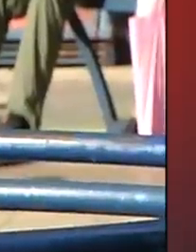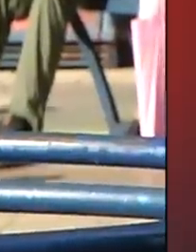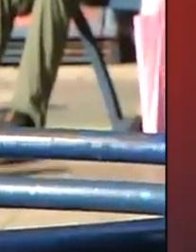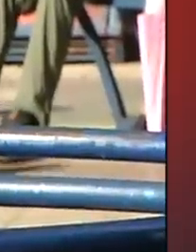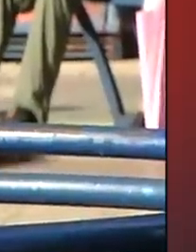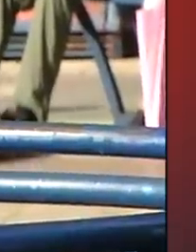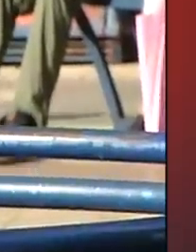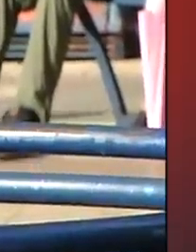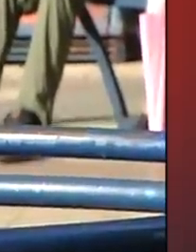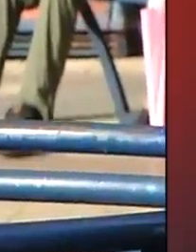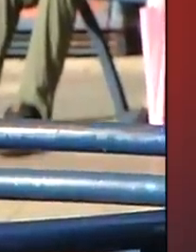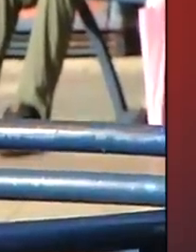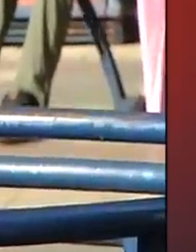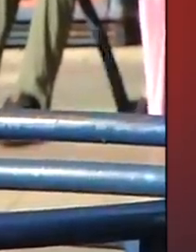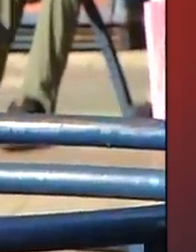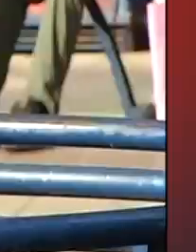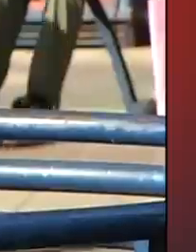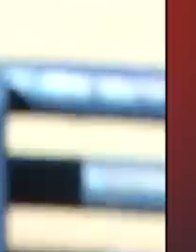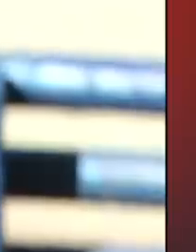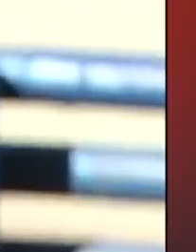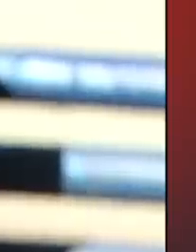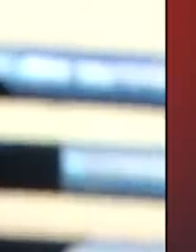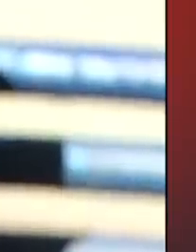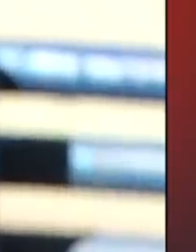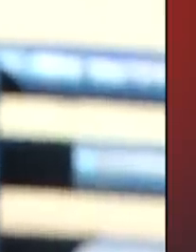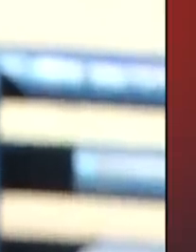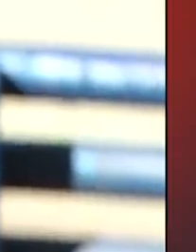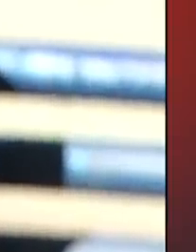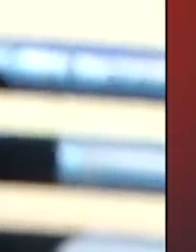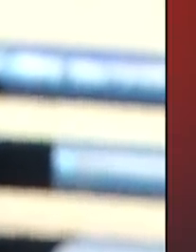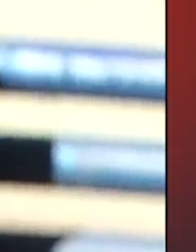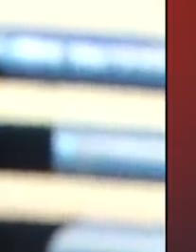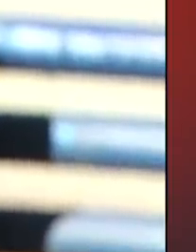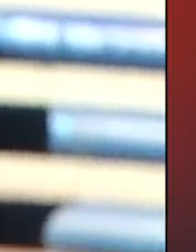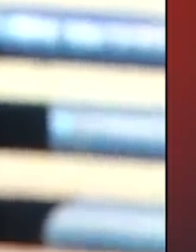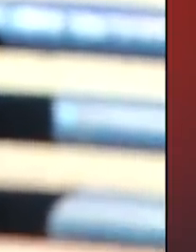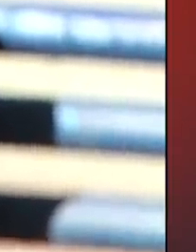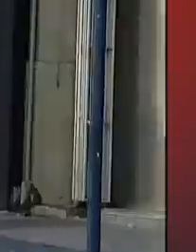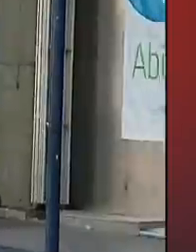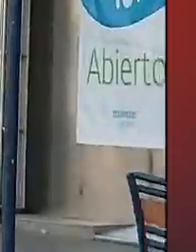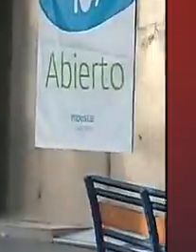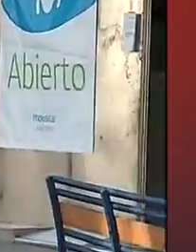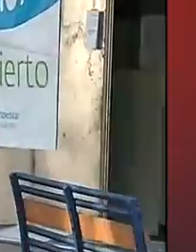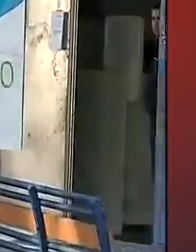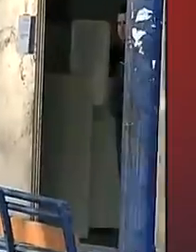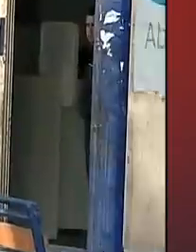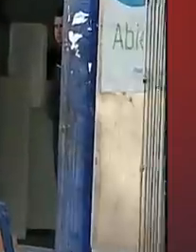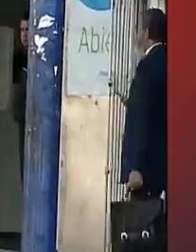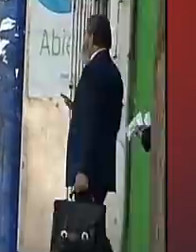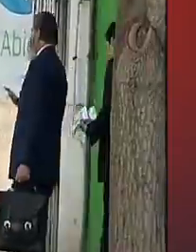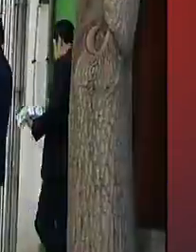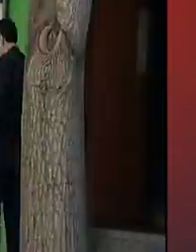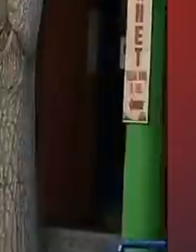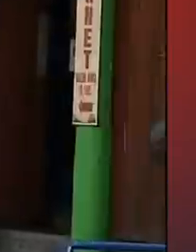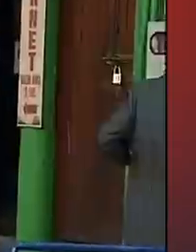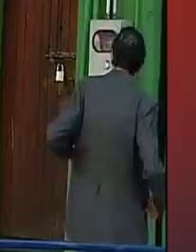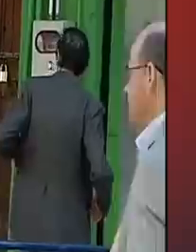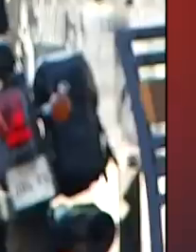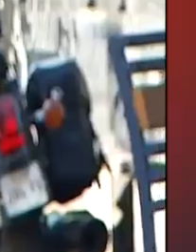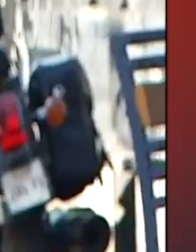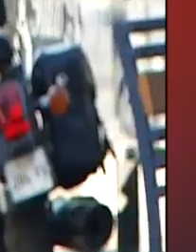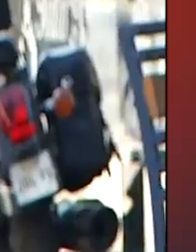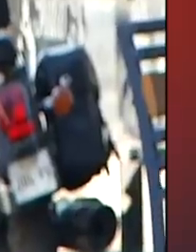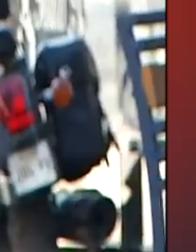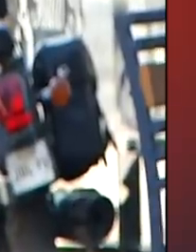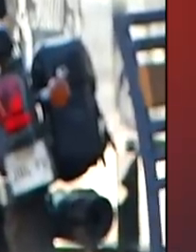cuarentena para Lo Barnechea, Vitacura, Providencia y la mitad de la comuna de Ñuñoa y la mitad